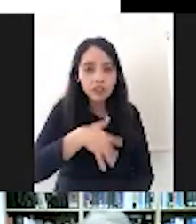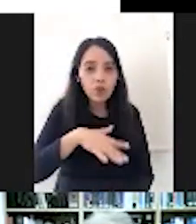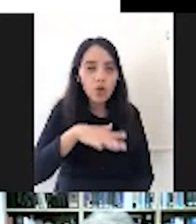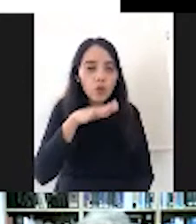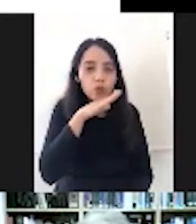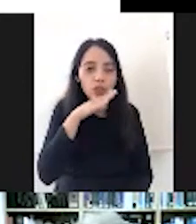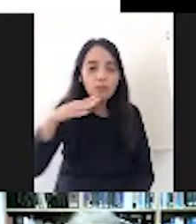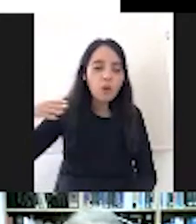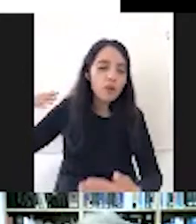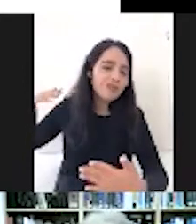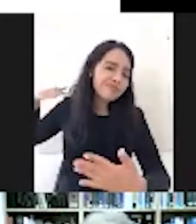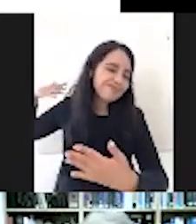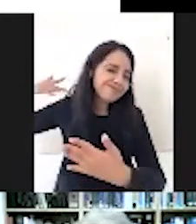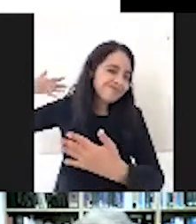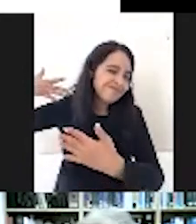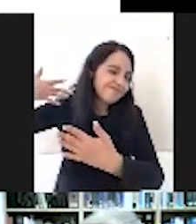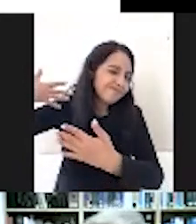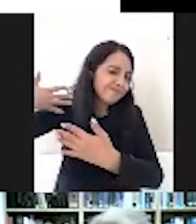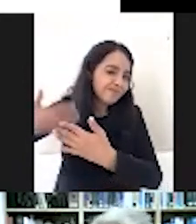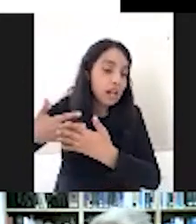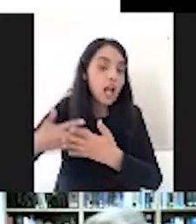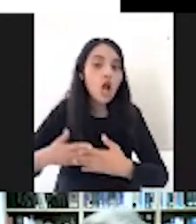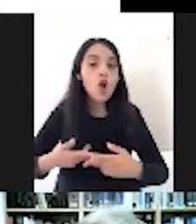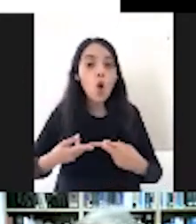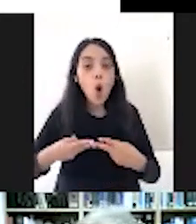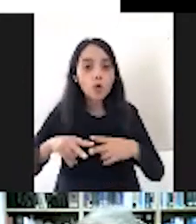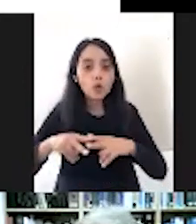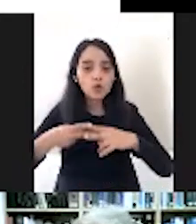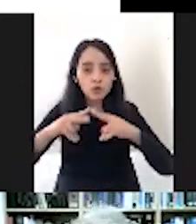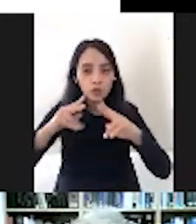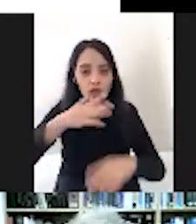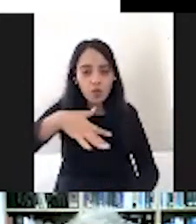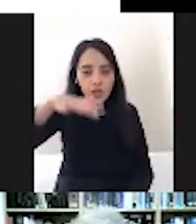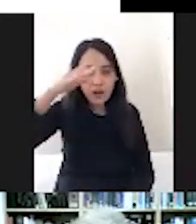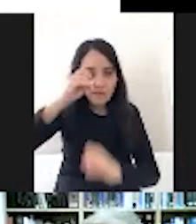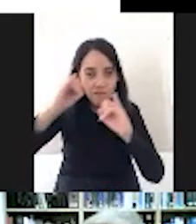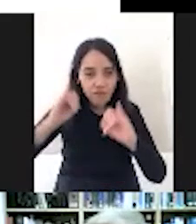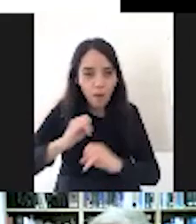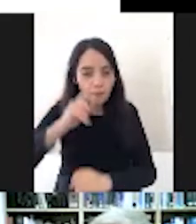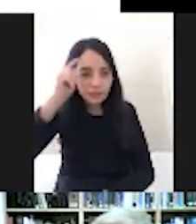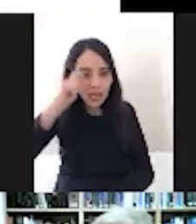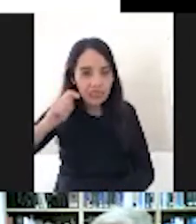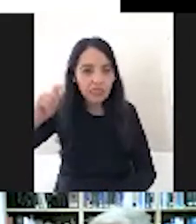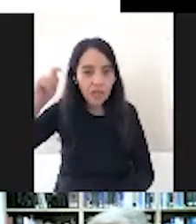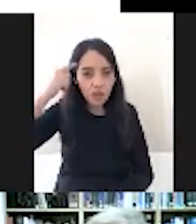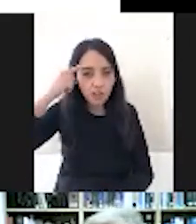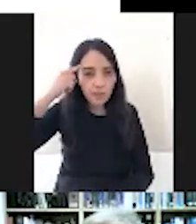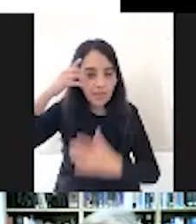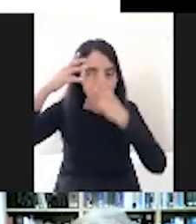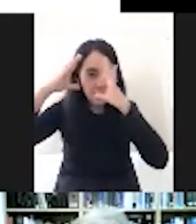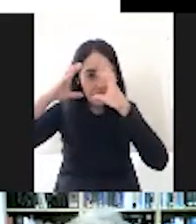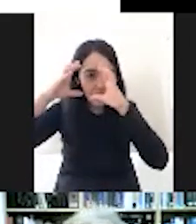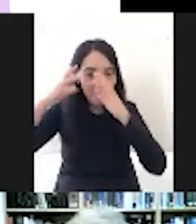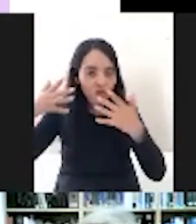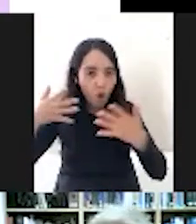como digo, para construir toda nuestra concepción teórica de cómo funciona nuestro cerebro. Y